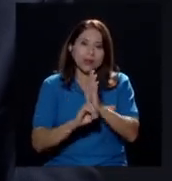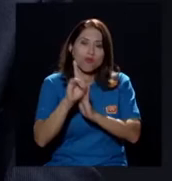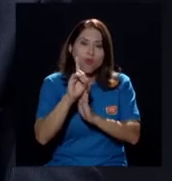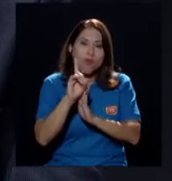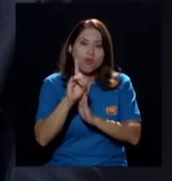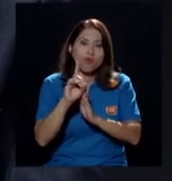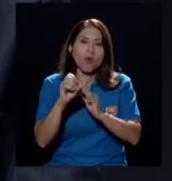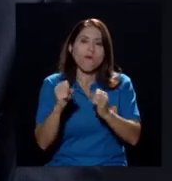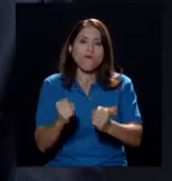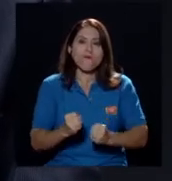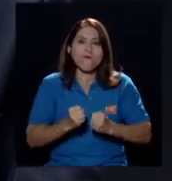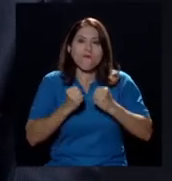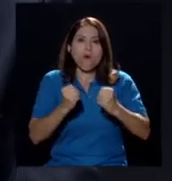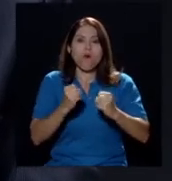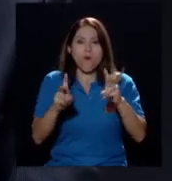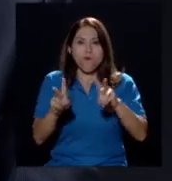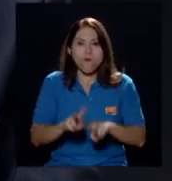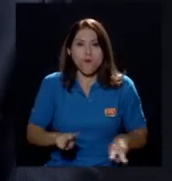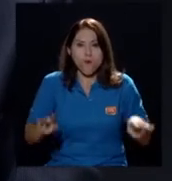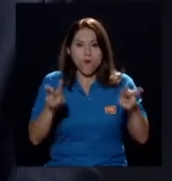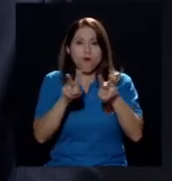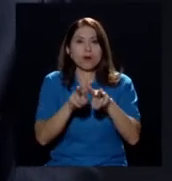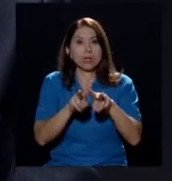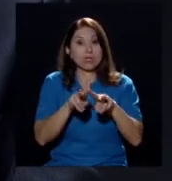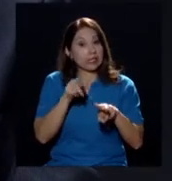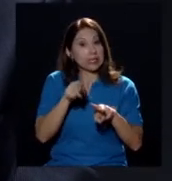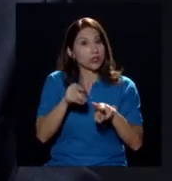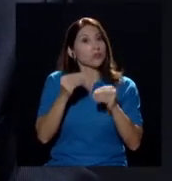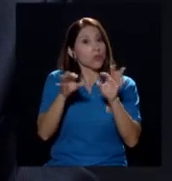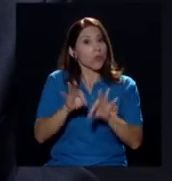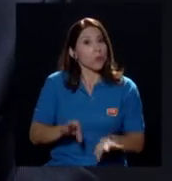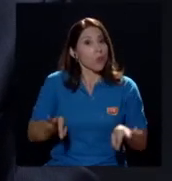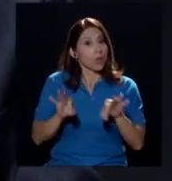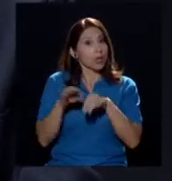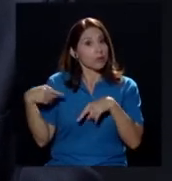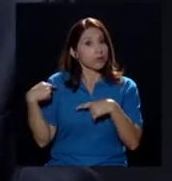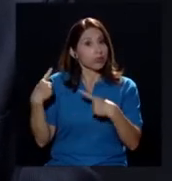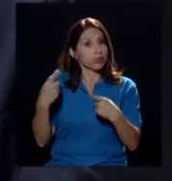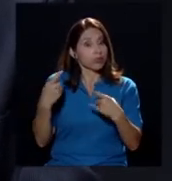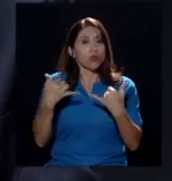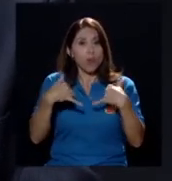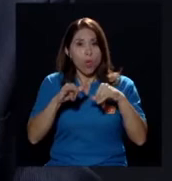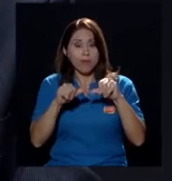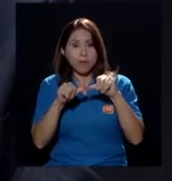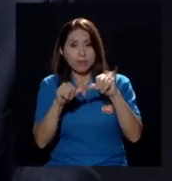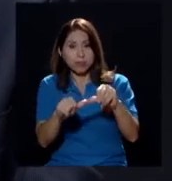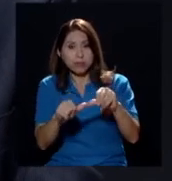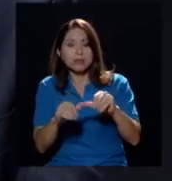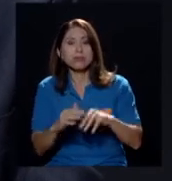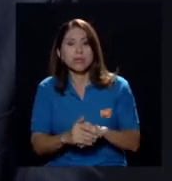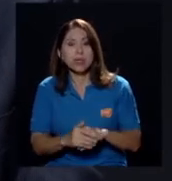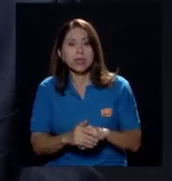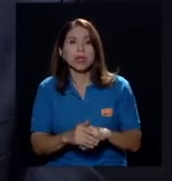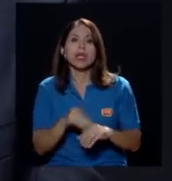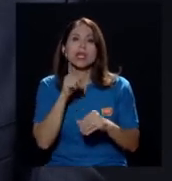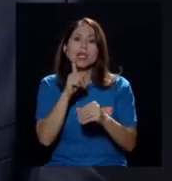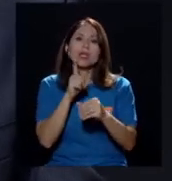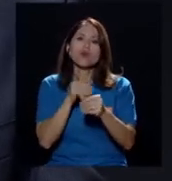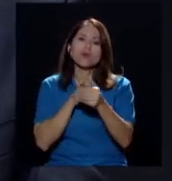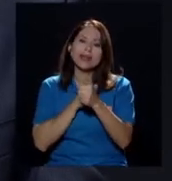fortalecimiento de valores que han sido muy importantes y que siguen siéndolo para el país y a un liderazgo que